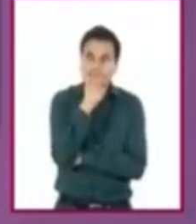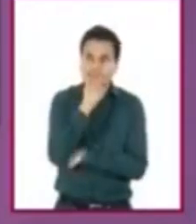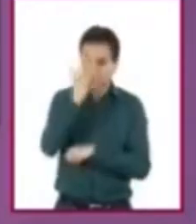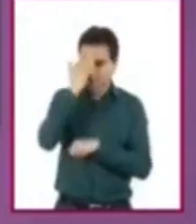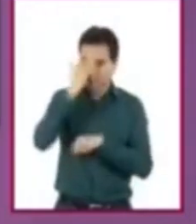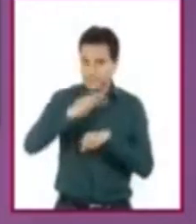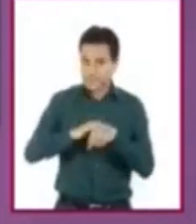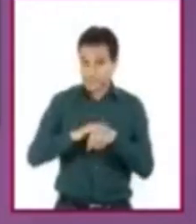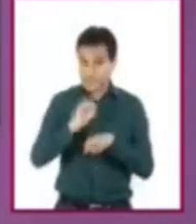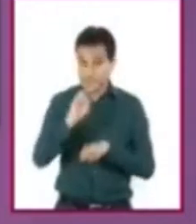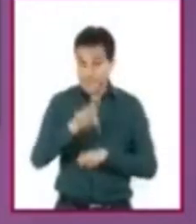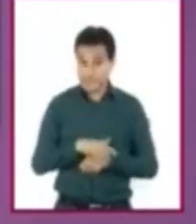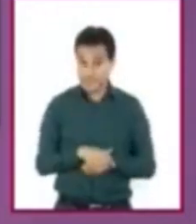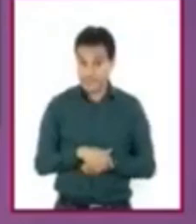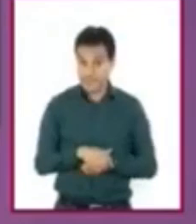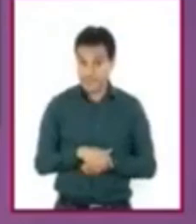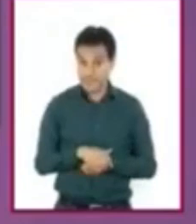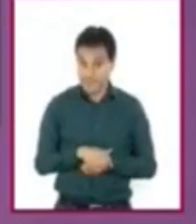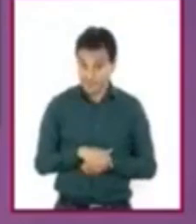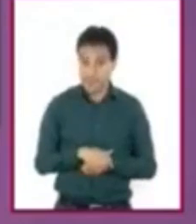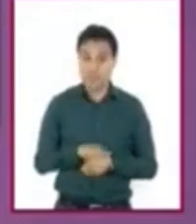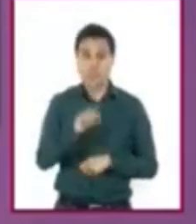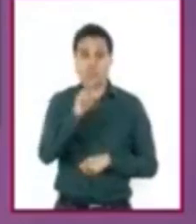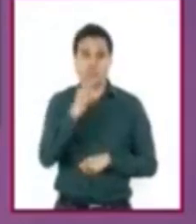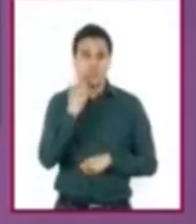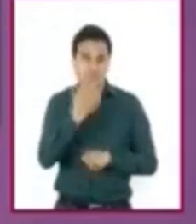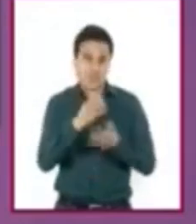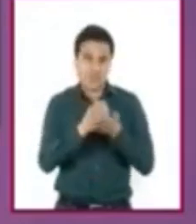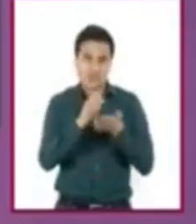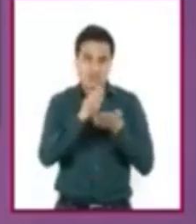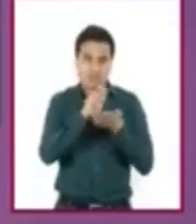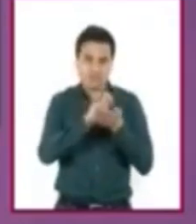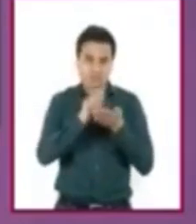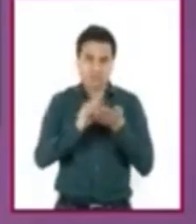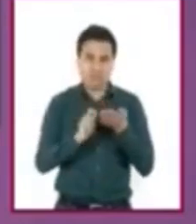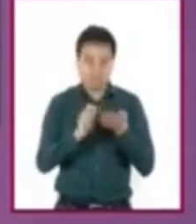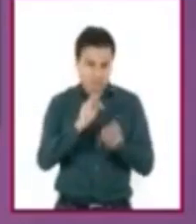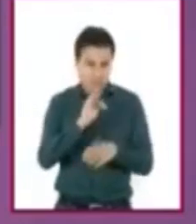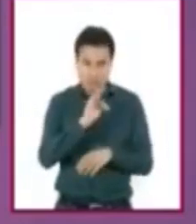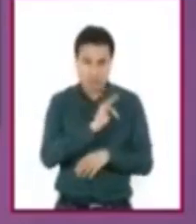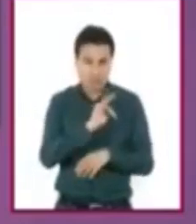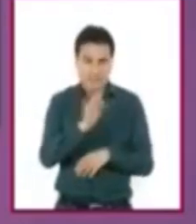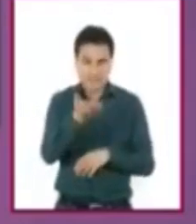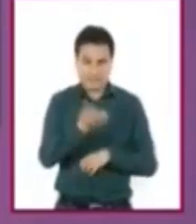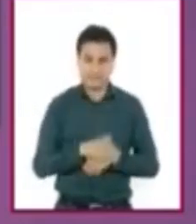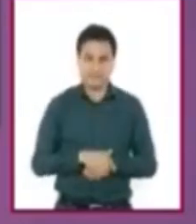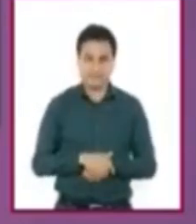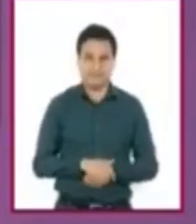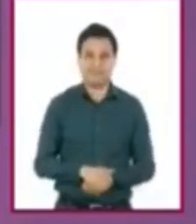peregrinación. Si creen necesario hacer algún apunte en su cuaderno, pueden hacerlo.